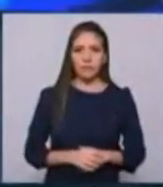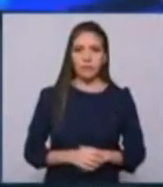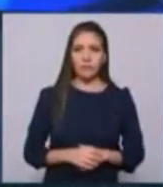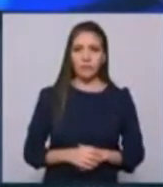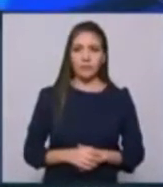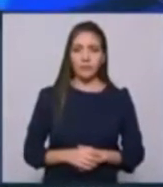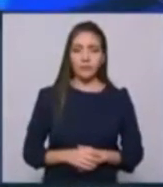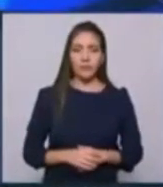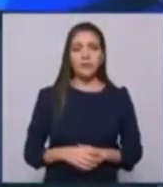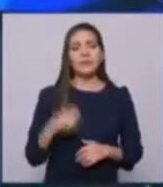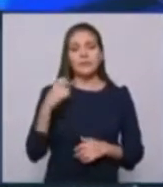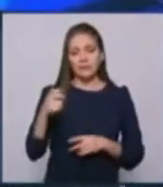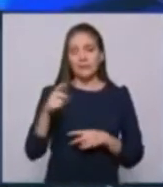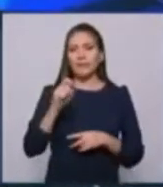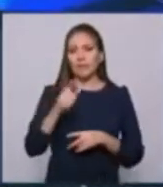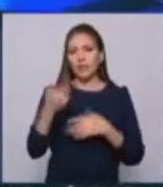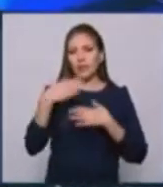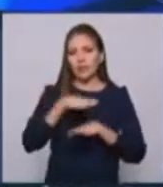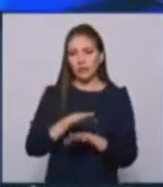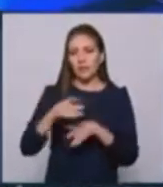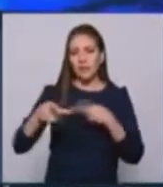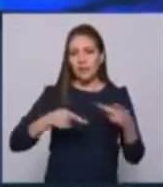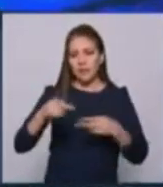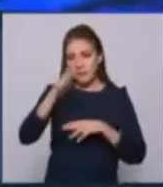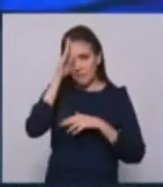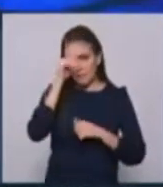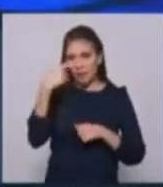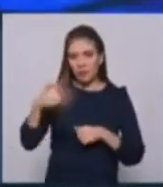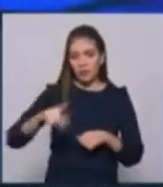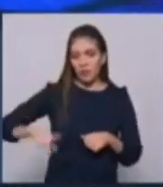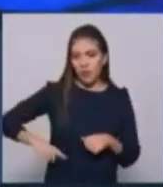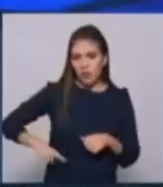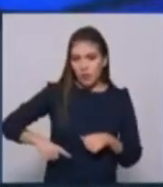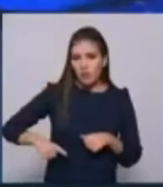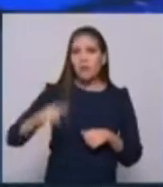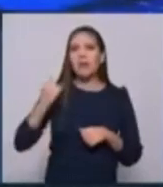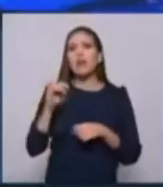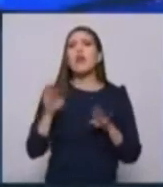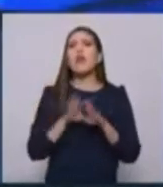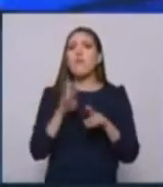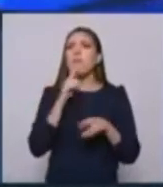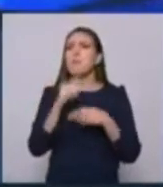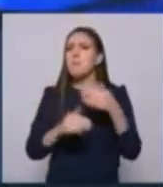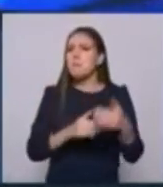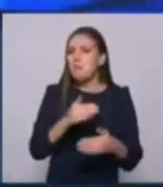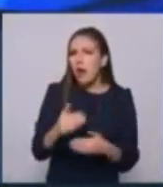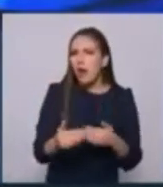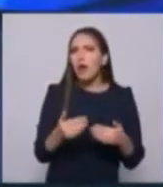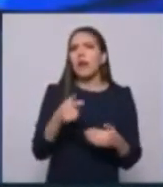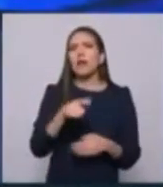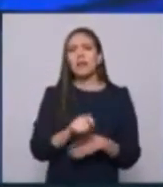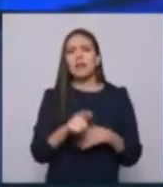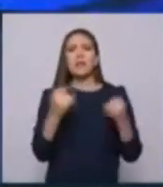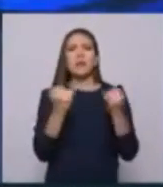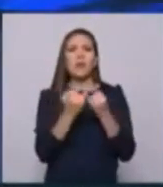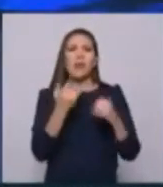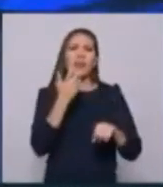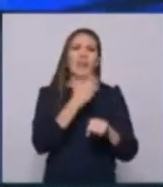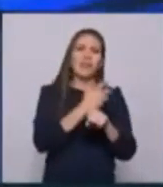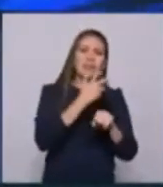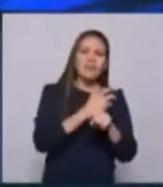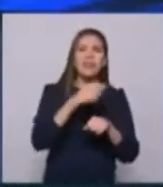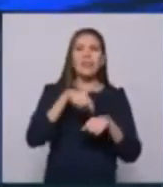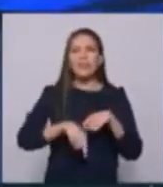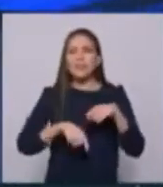precisamente para hablar del plan migratorio del gobierno federal, de los resultados y de la complicada relación que tiene nuestro país con los Estados